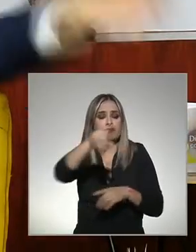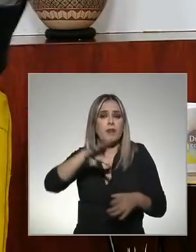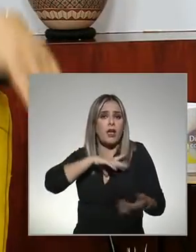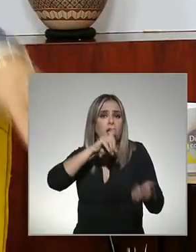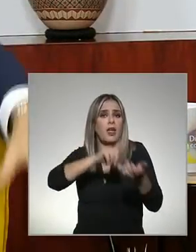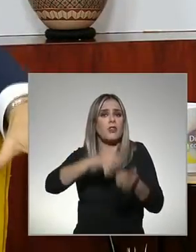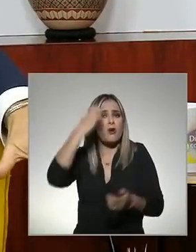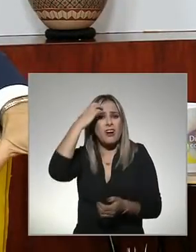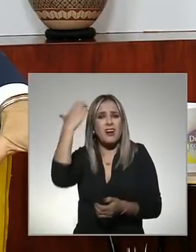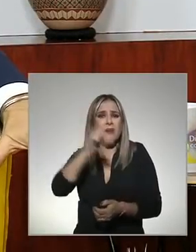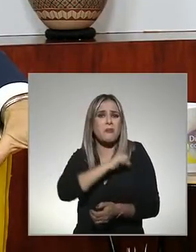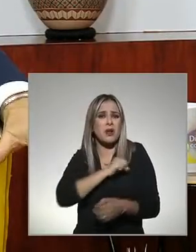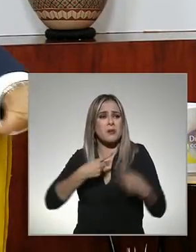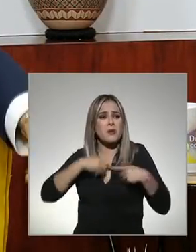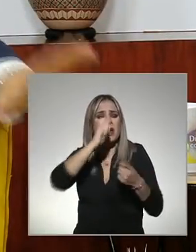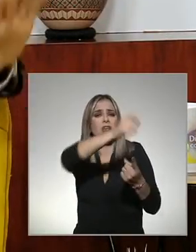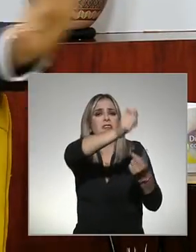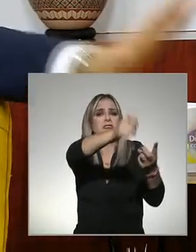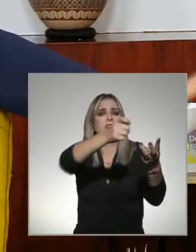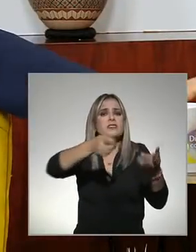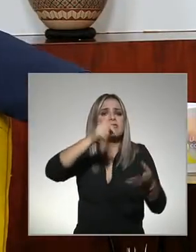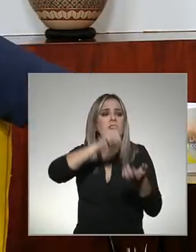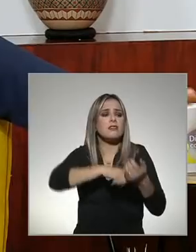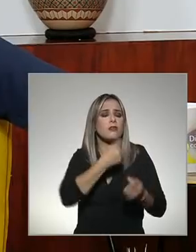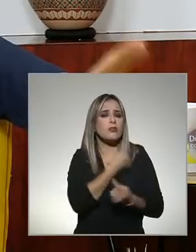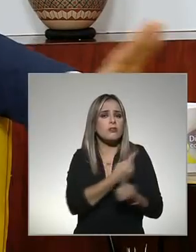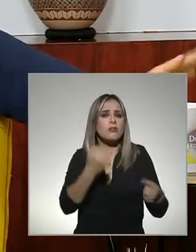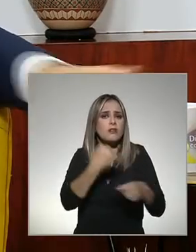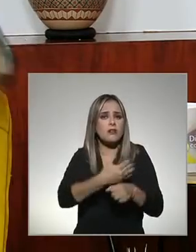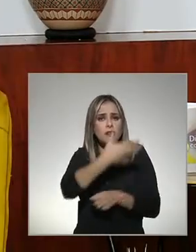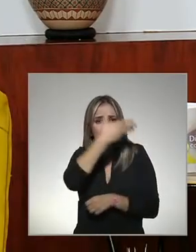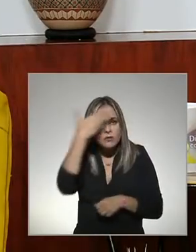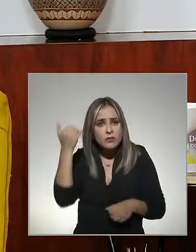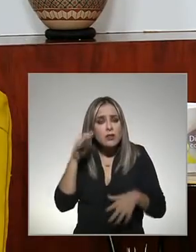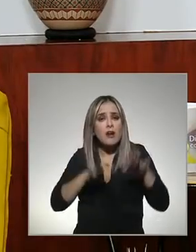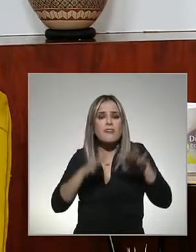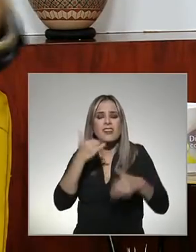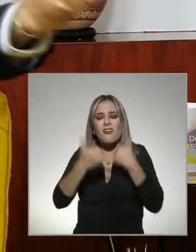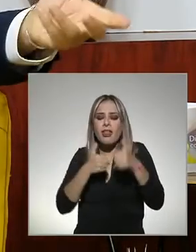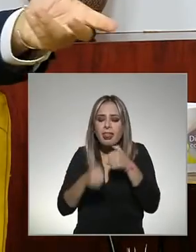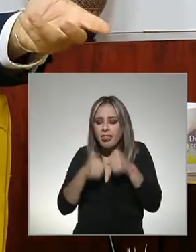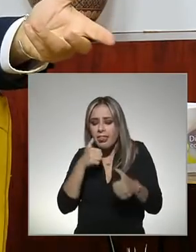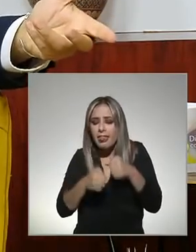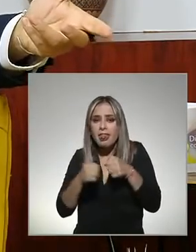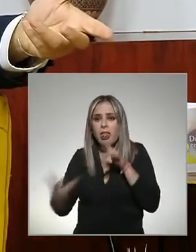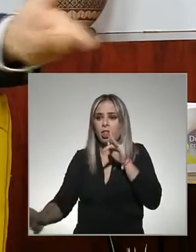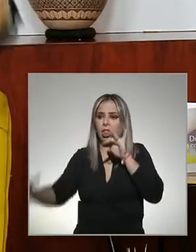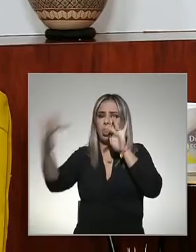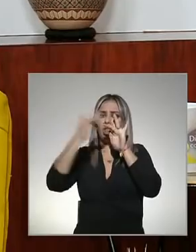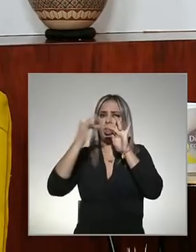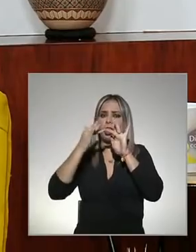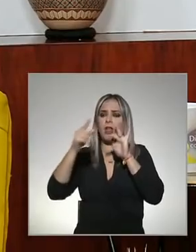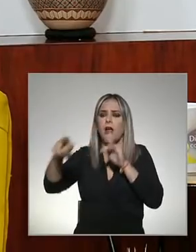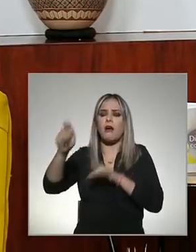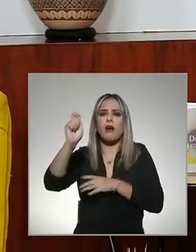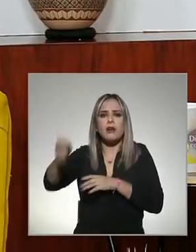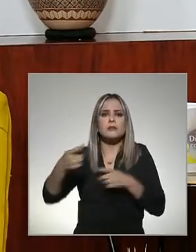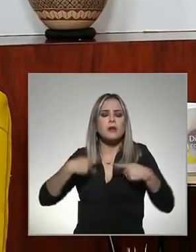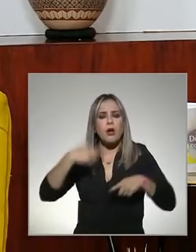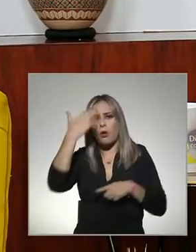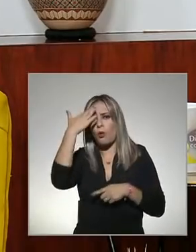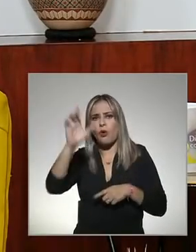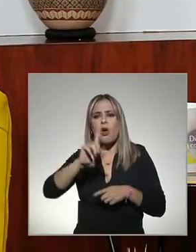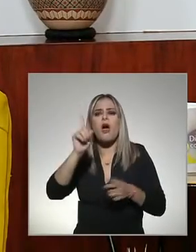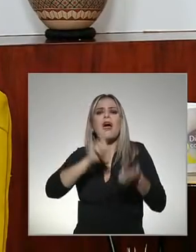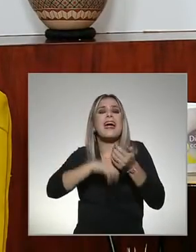y están metidos ahí. Hay gente que los contacta desde los videojuegos que se juegan en línea con un rival